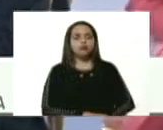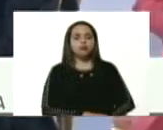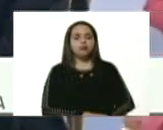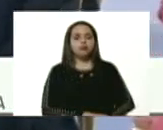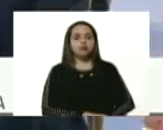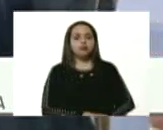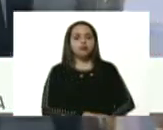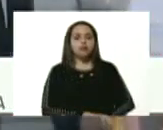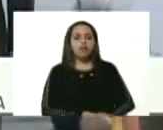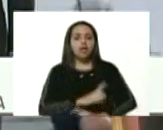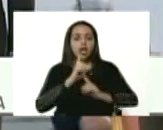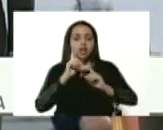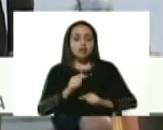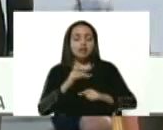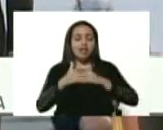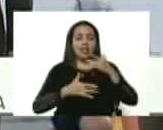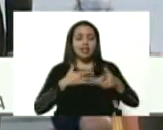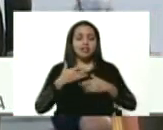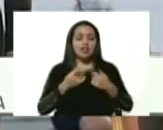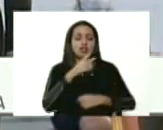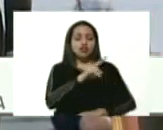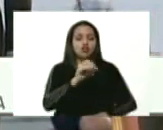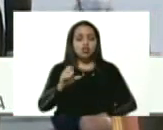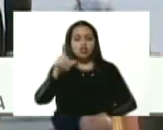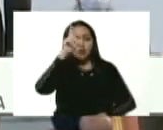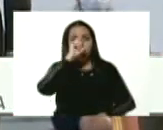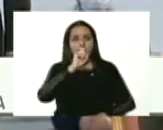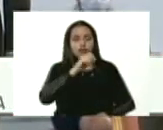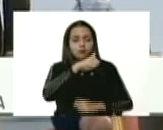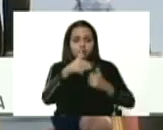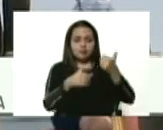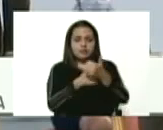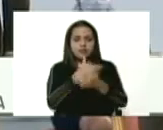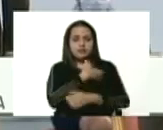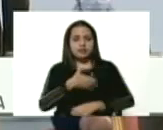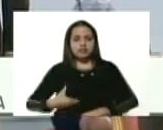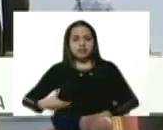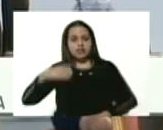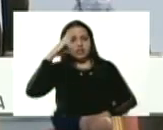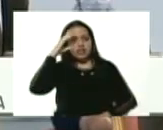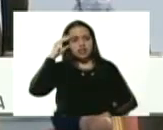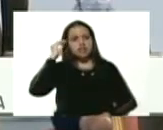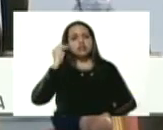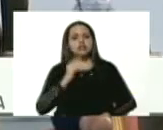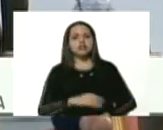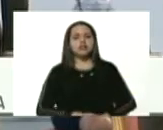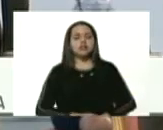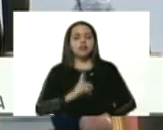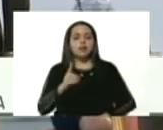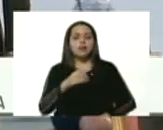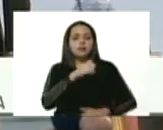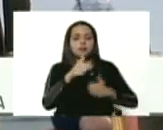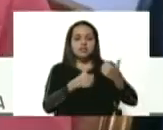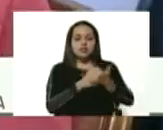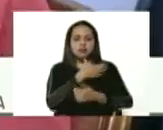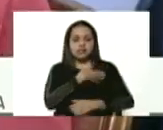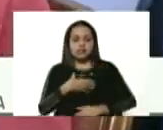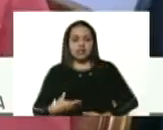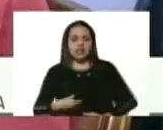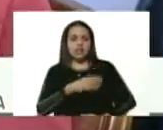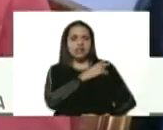Y que las jornadas del Bicentenario, señora vicepresidenta, señor vicepresidente general en